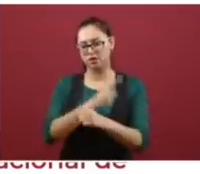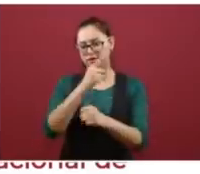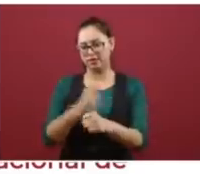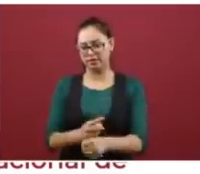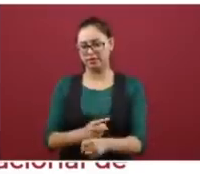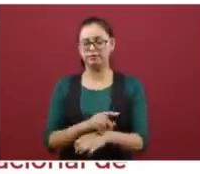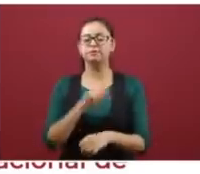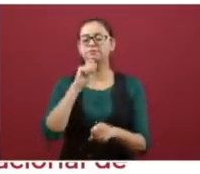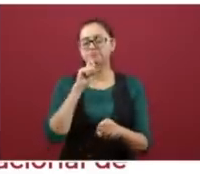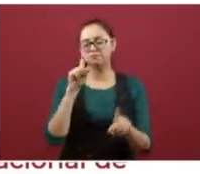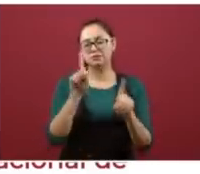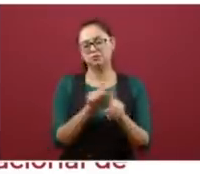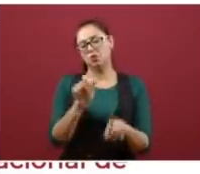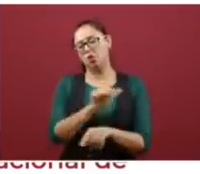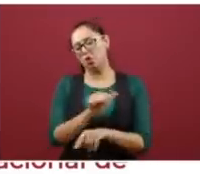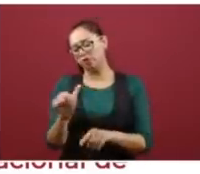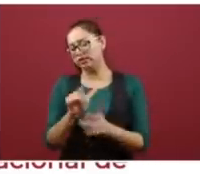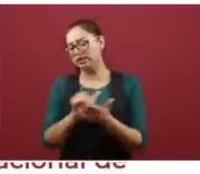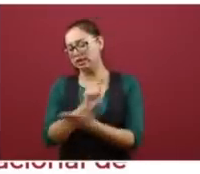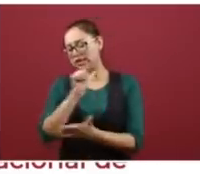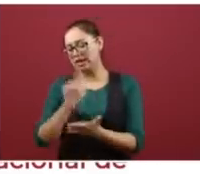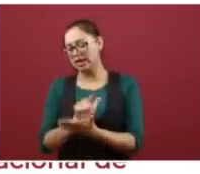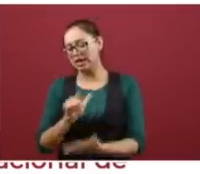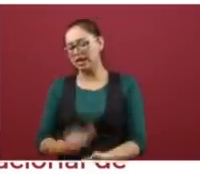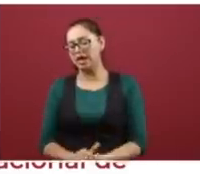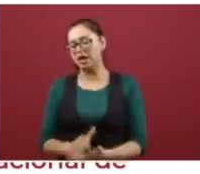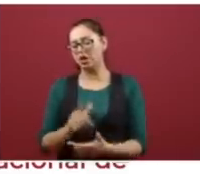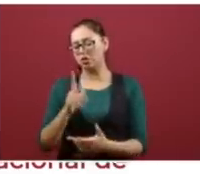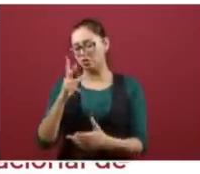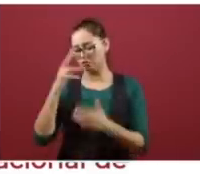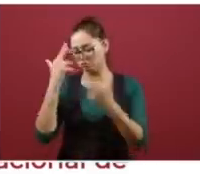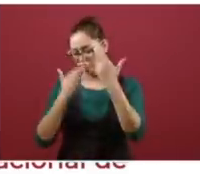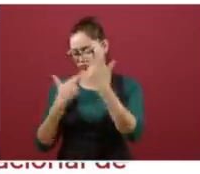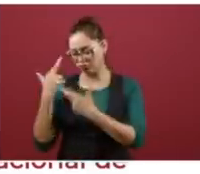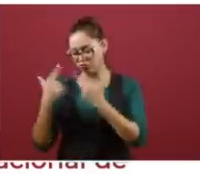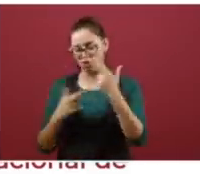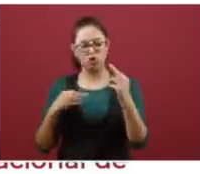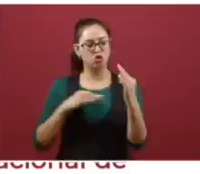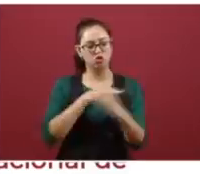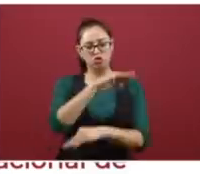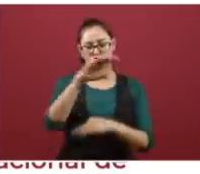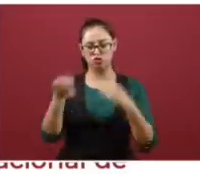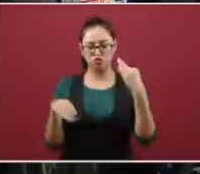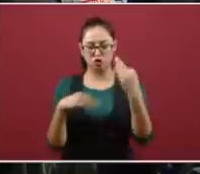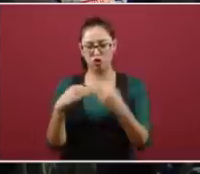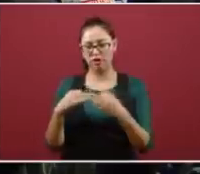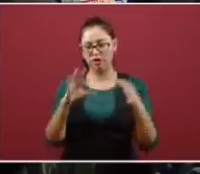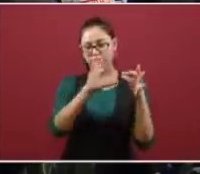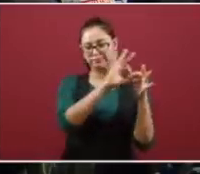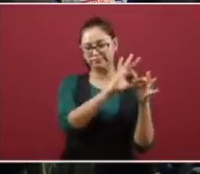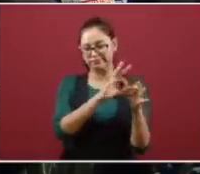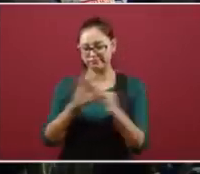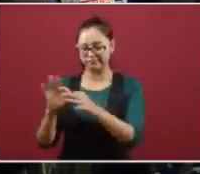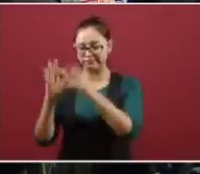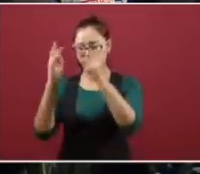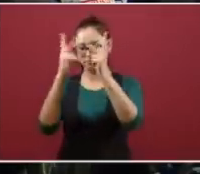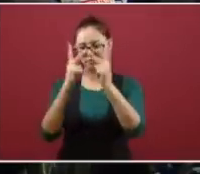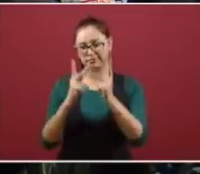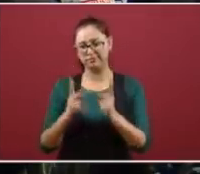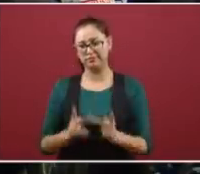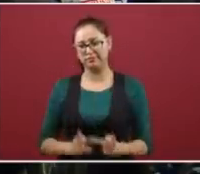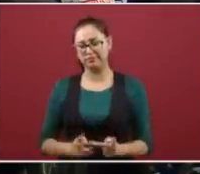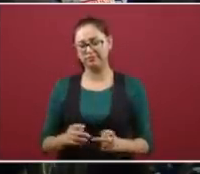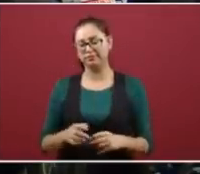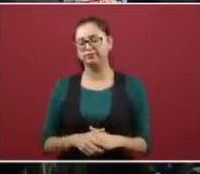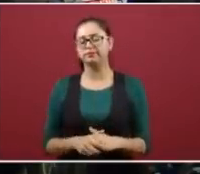para contar con una coherencia y armonización legislativa correspondiente en materia de